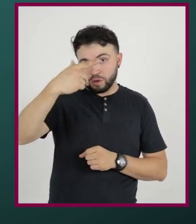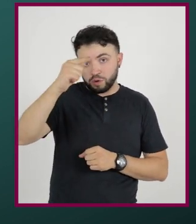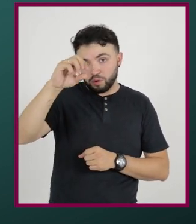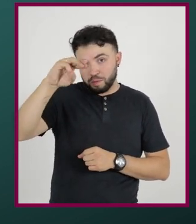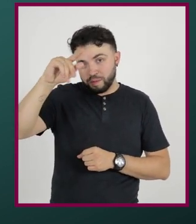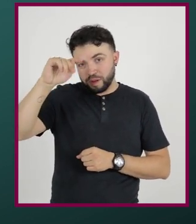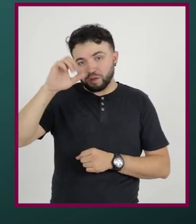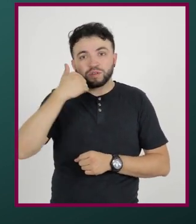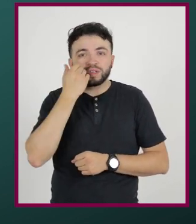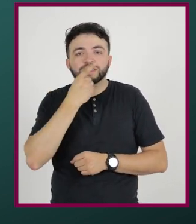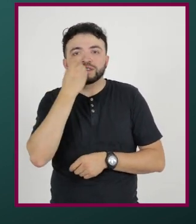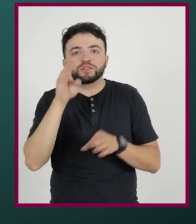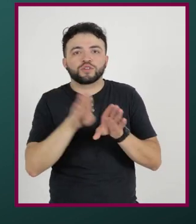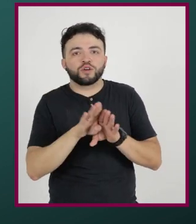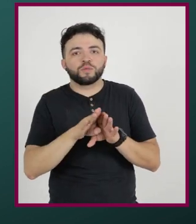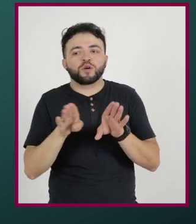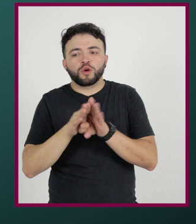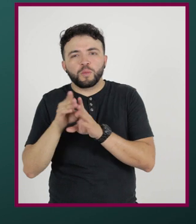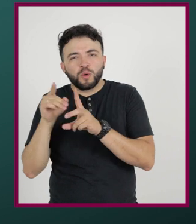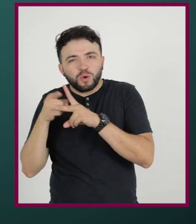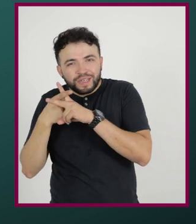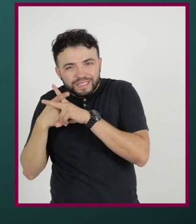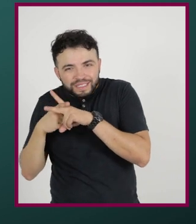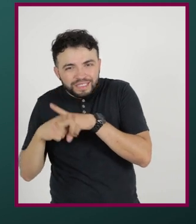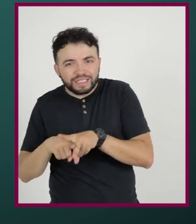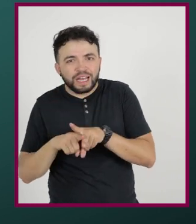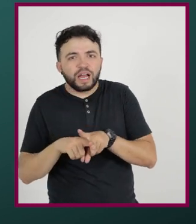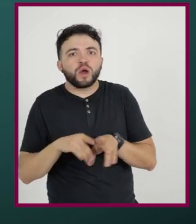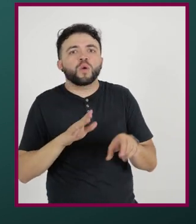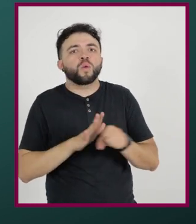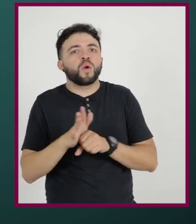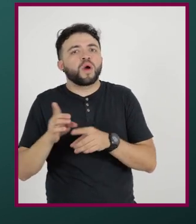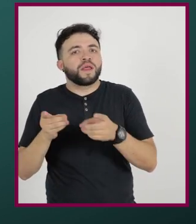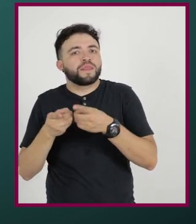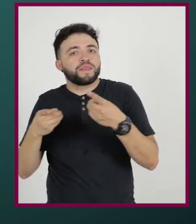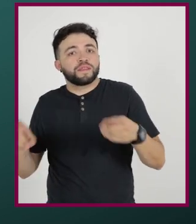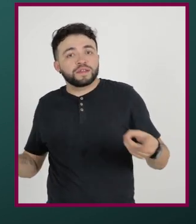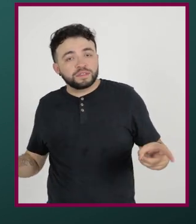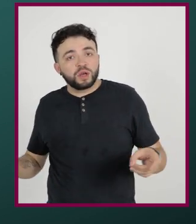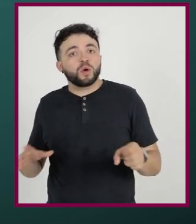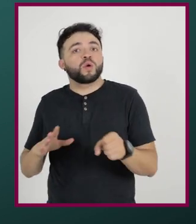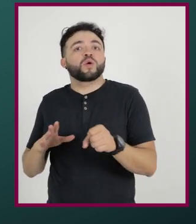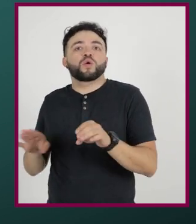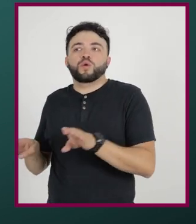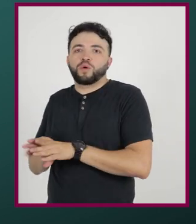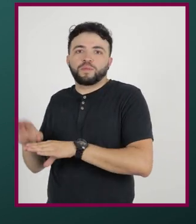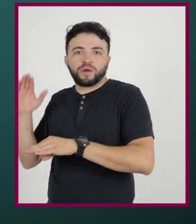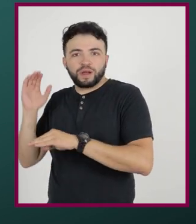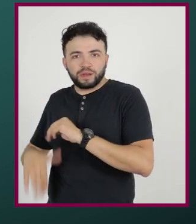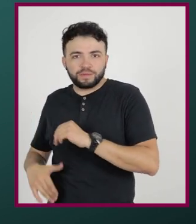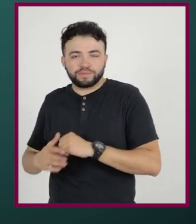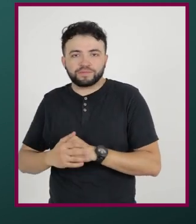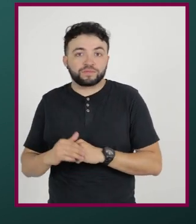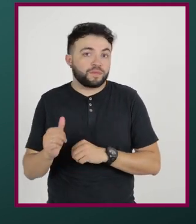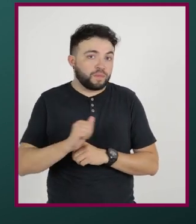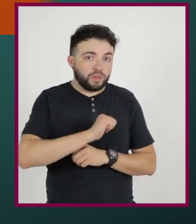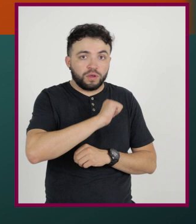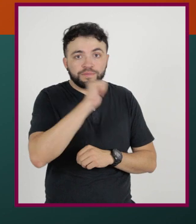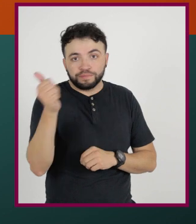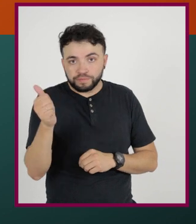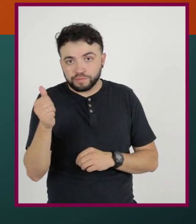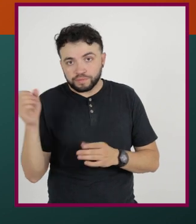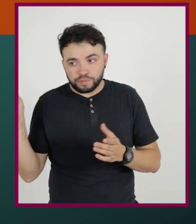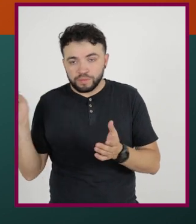Es como desarrollar más el tema para describir cómo inicia, cuál es el desarrollo de la trama y cómo concluye.